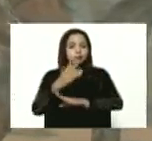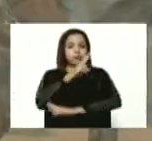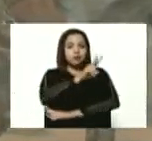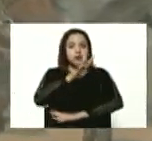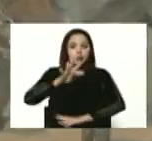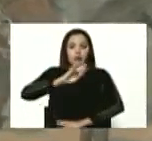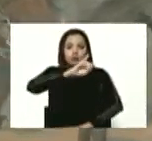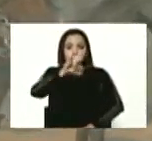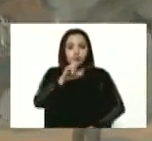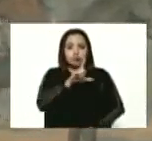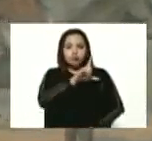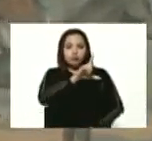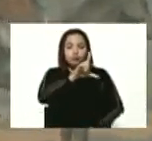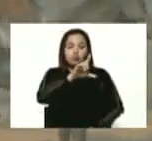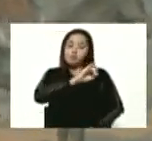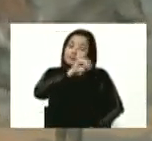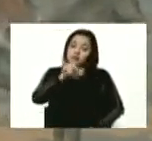junio,